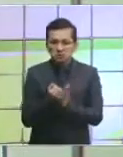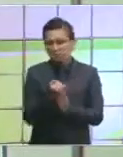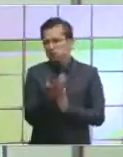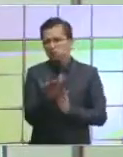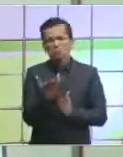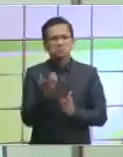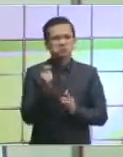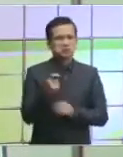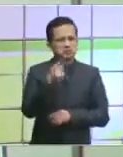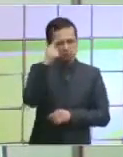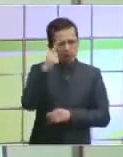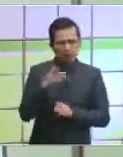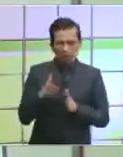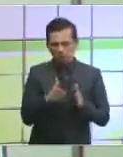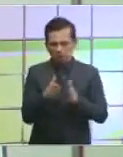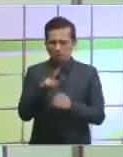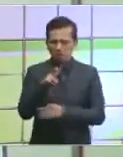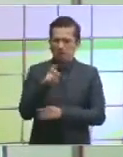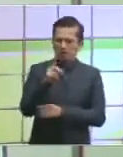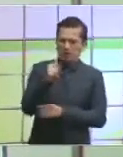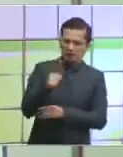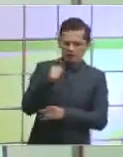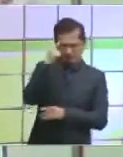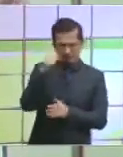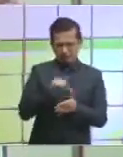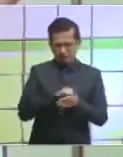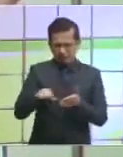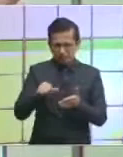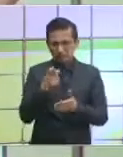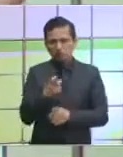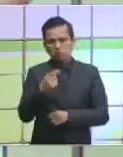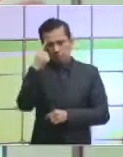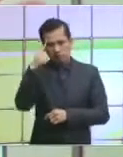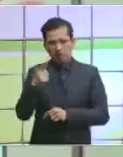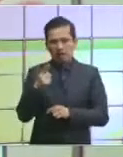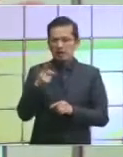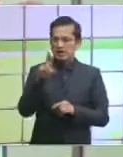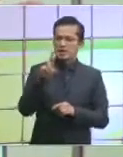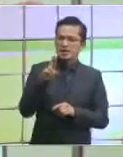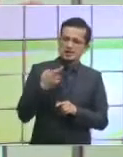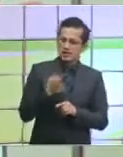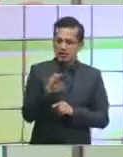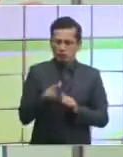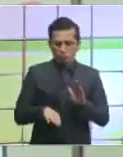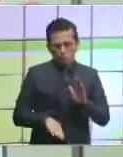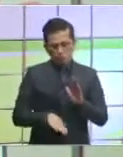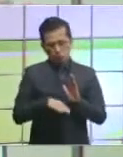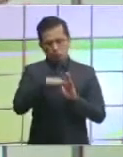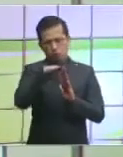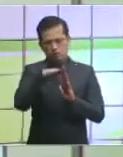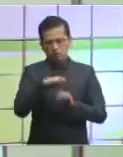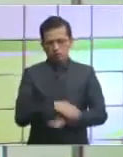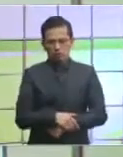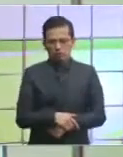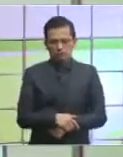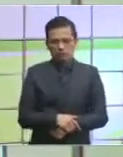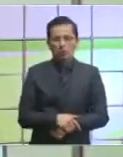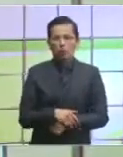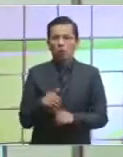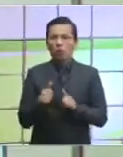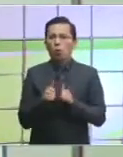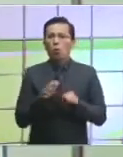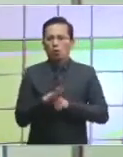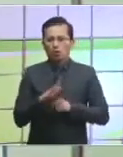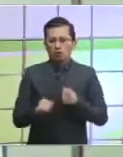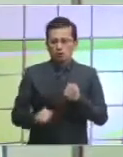ver con vidas estoy haciendo casos reales este caso que tiene que ver con crecidas de ríos en base a que o